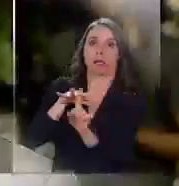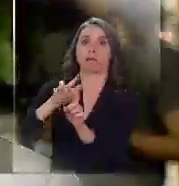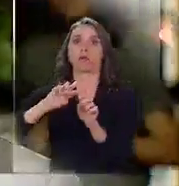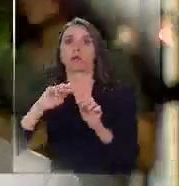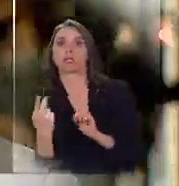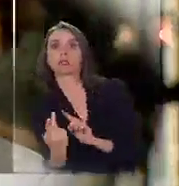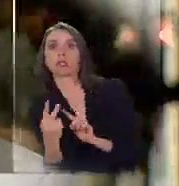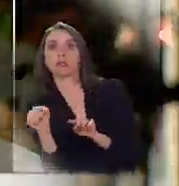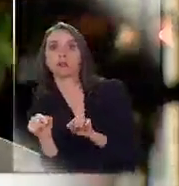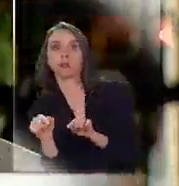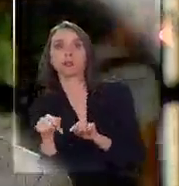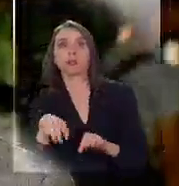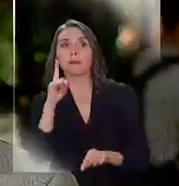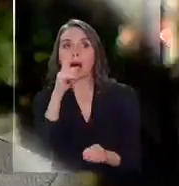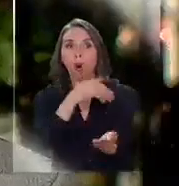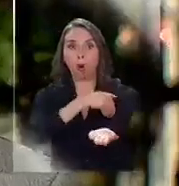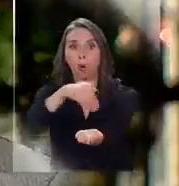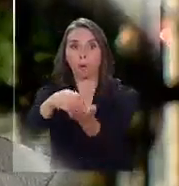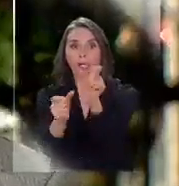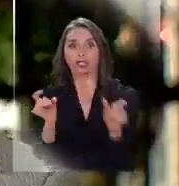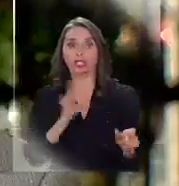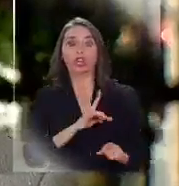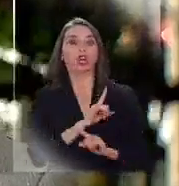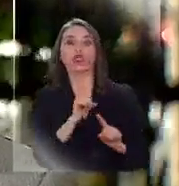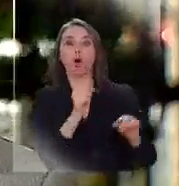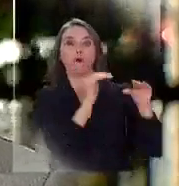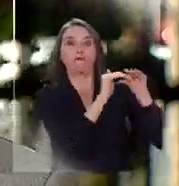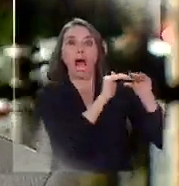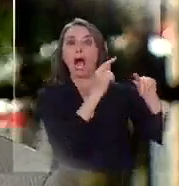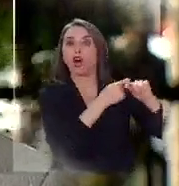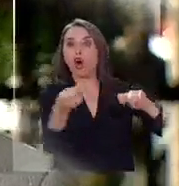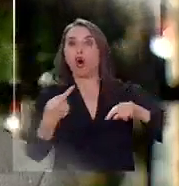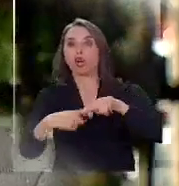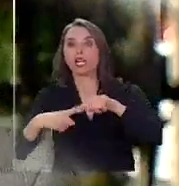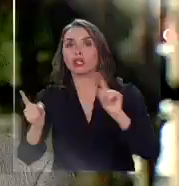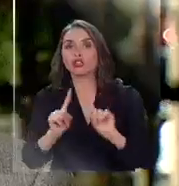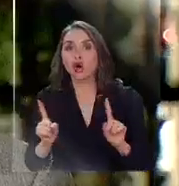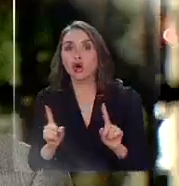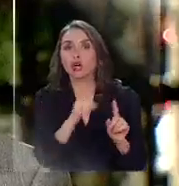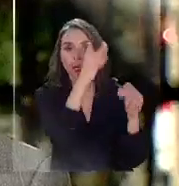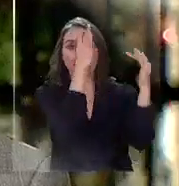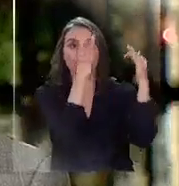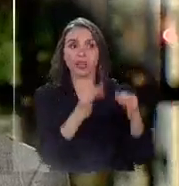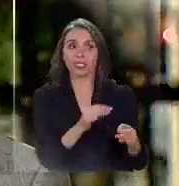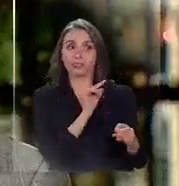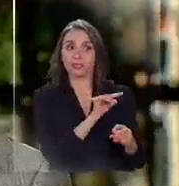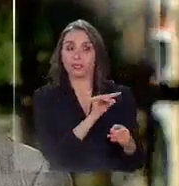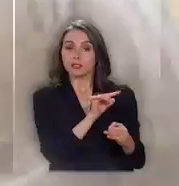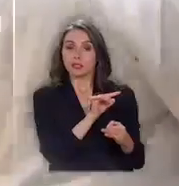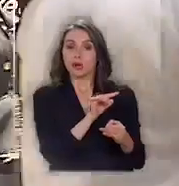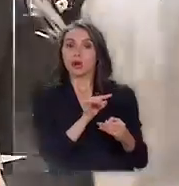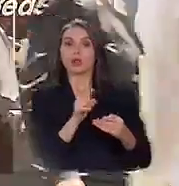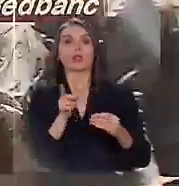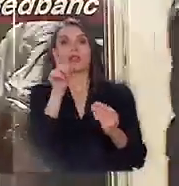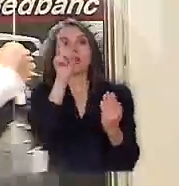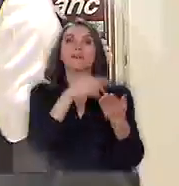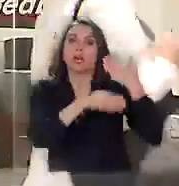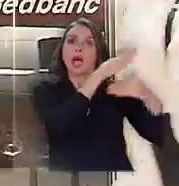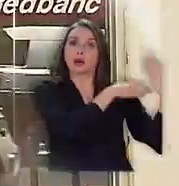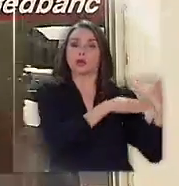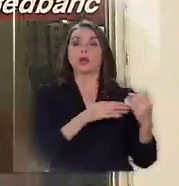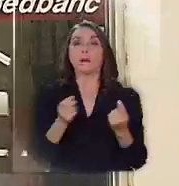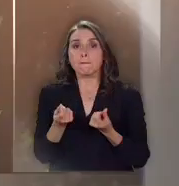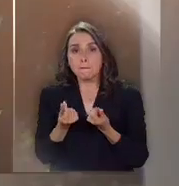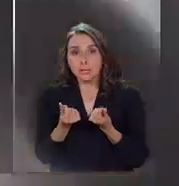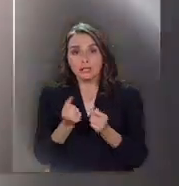en la cual hubiese habido más de 1 millón de chilenos desbancarizados hubiese significado que esa medida efectivamente tenía que ponerse marcha atrás. Los precios no se pueden